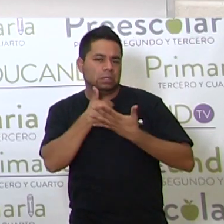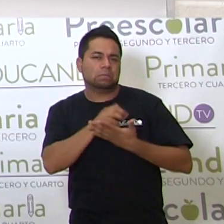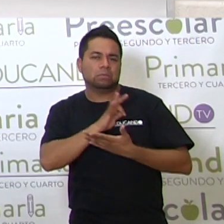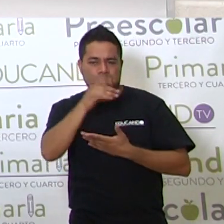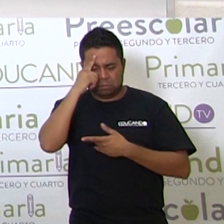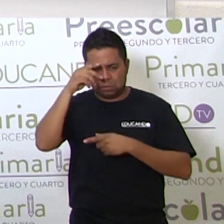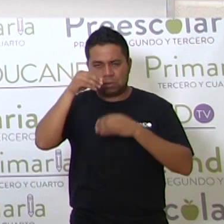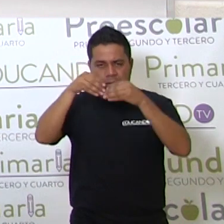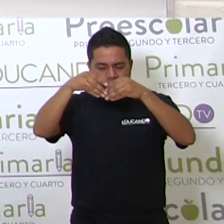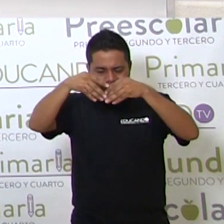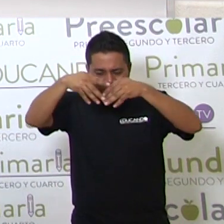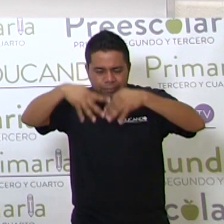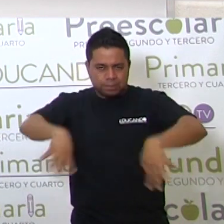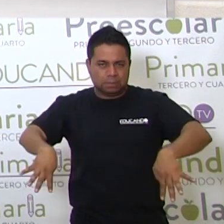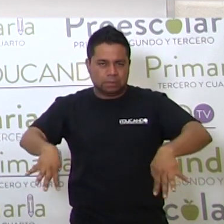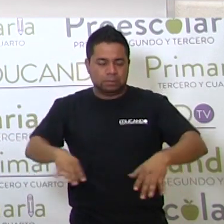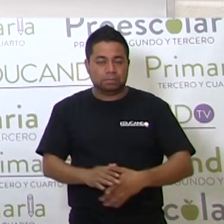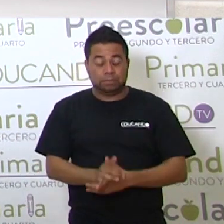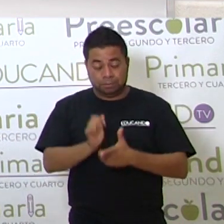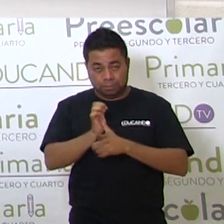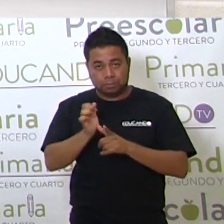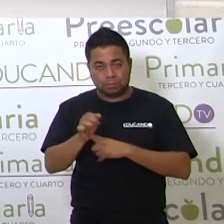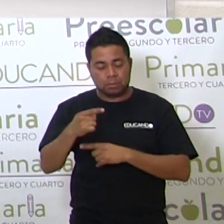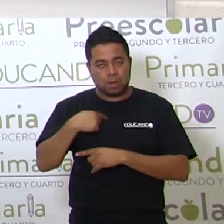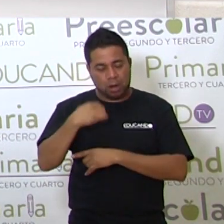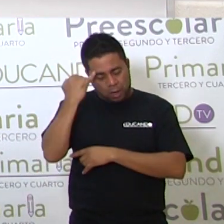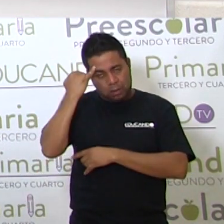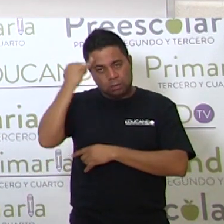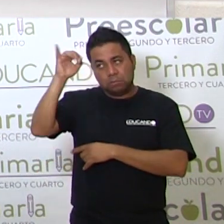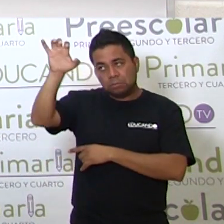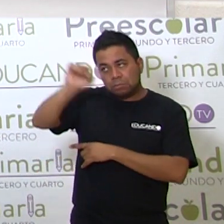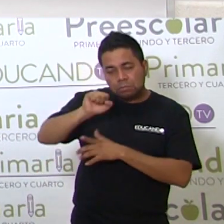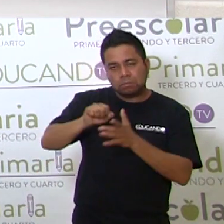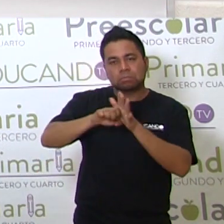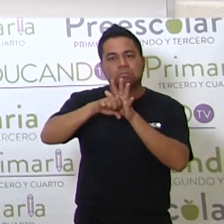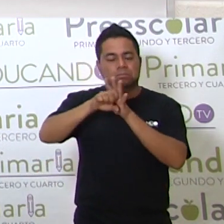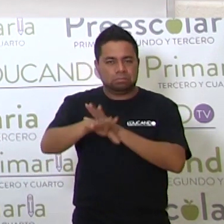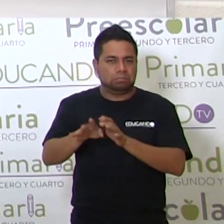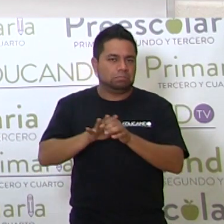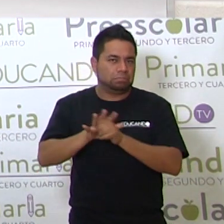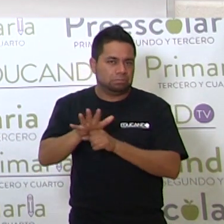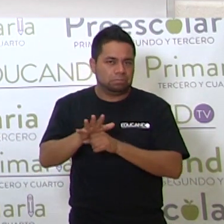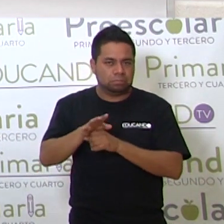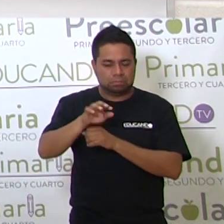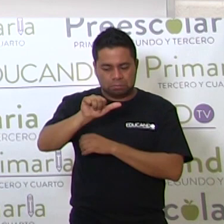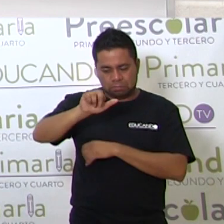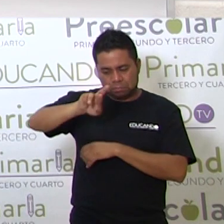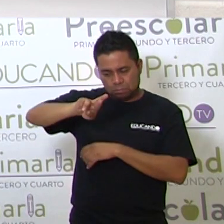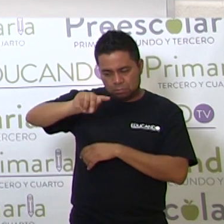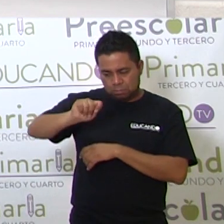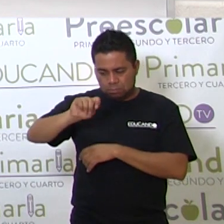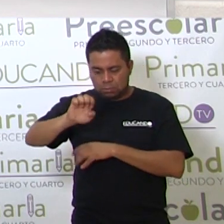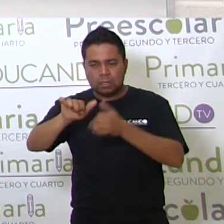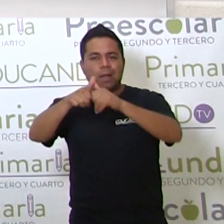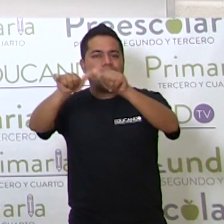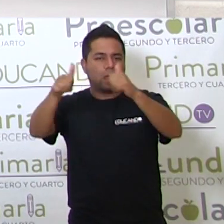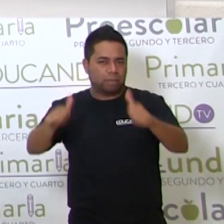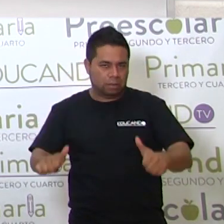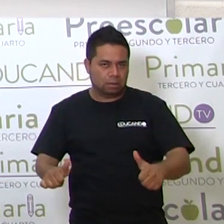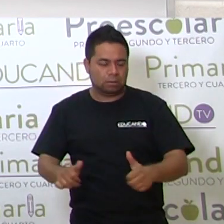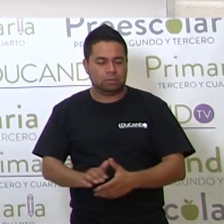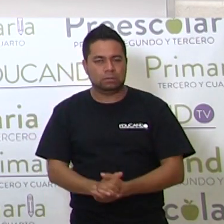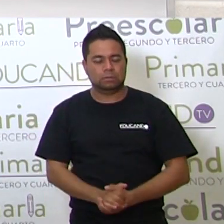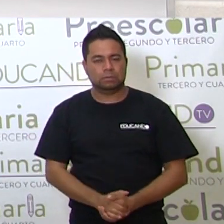mapa conceptual. Entonces, lo primero que se me ocurre, la primera palabra que se me ocurre es arte.